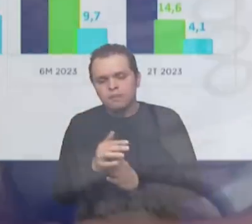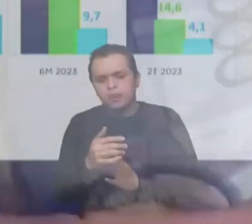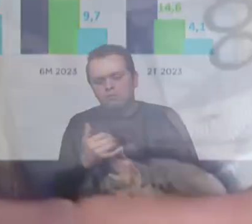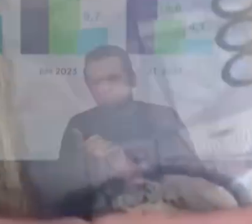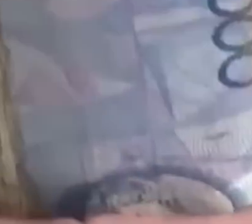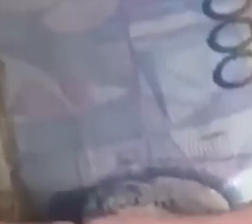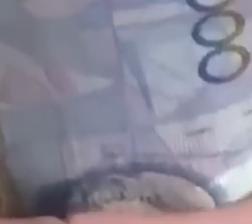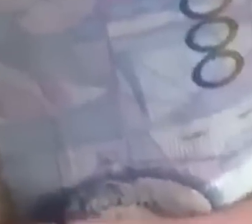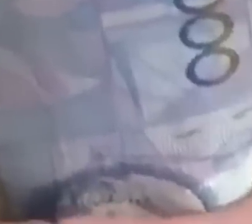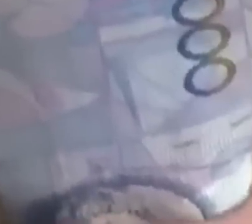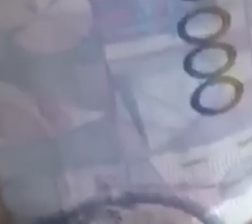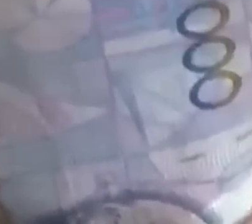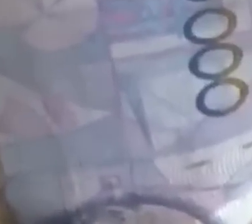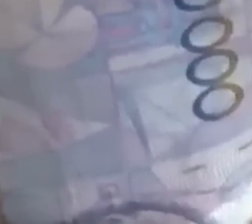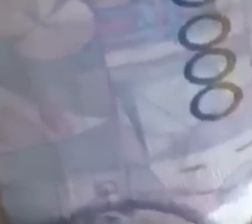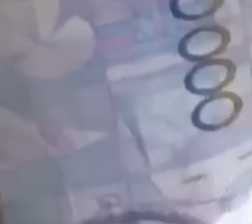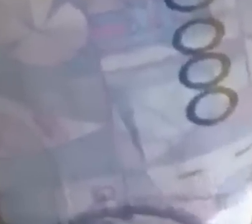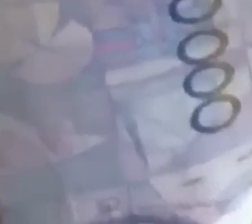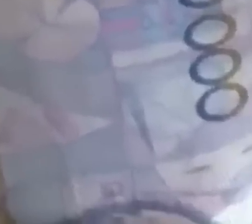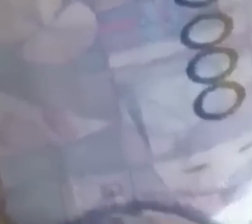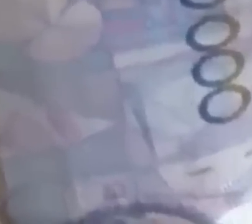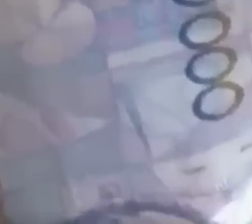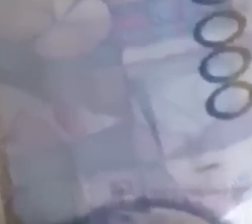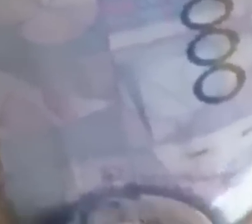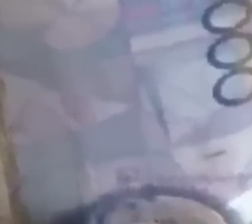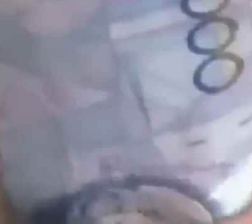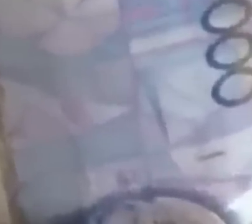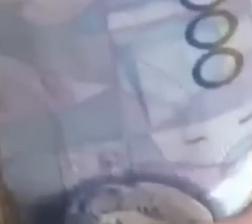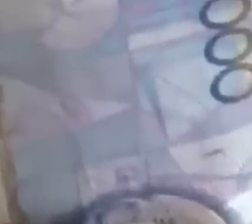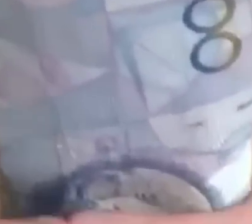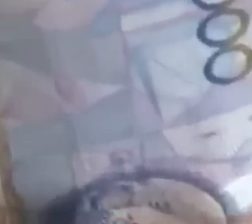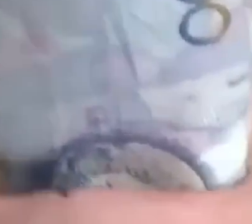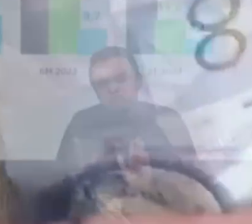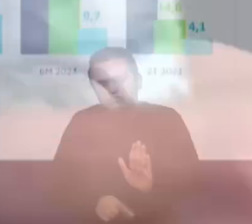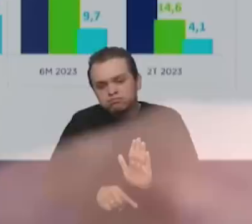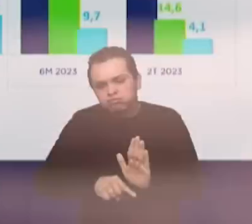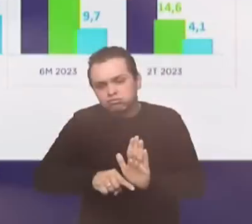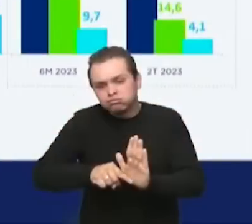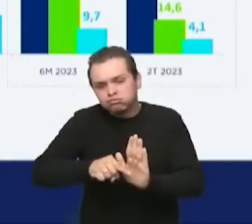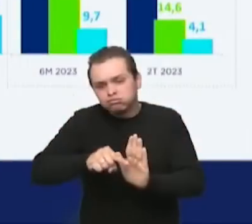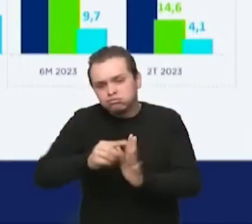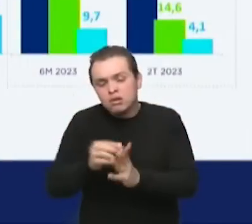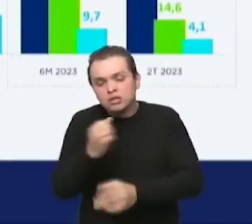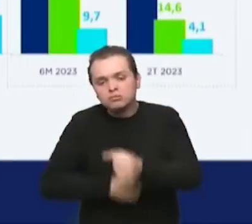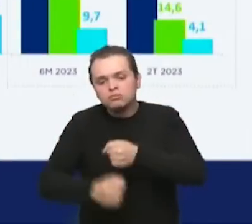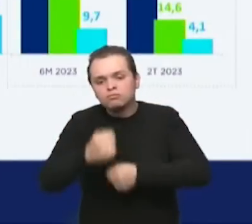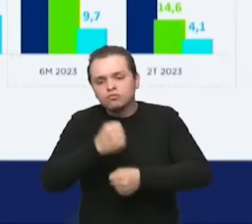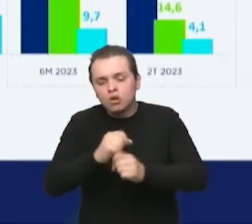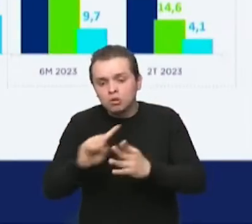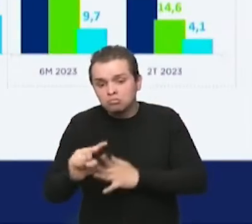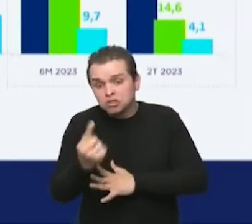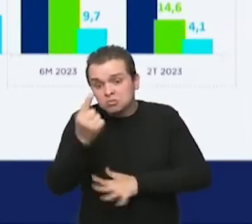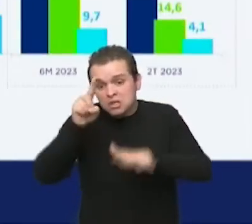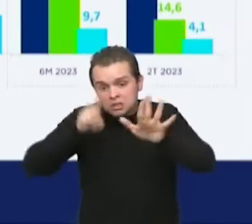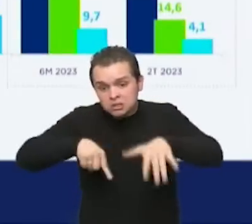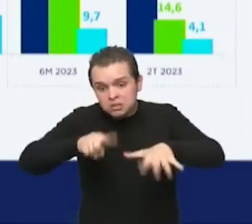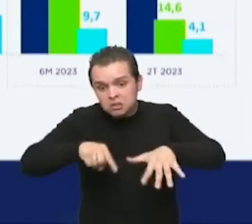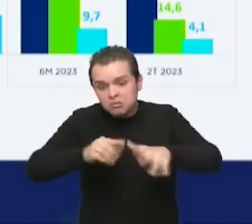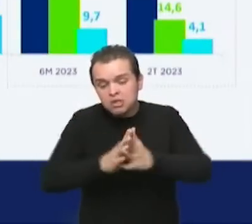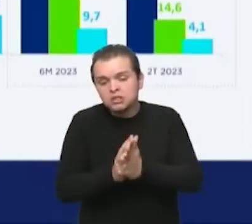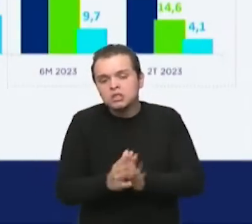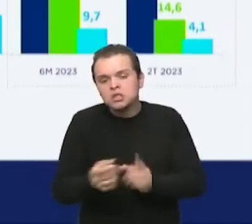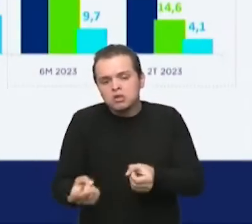de la contribución de riqueza en términos de los ingresos el año pasado el primer semestre